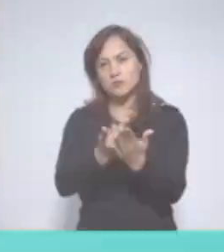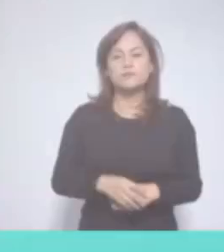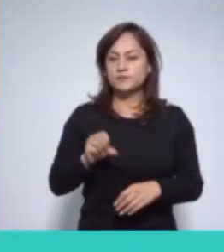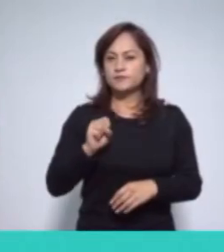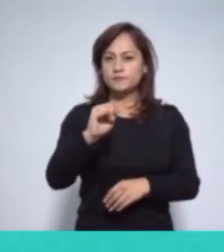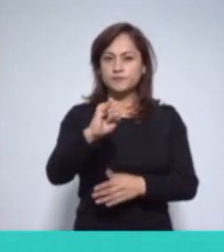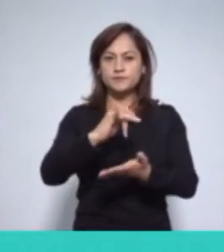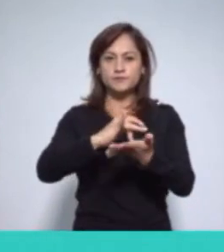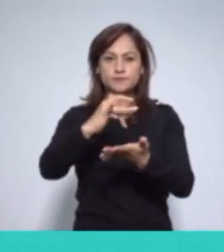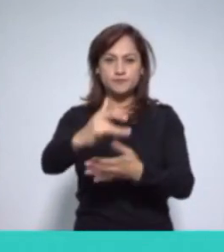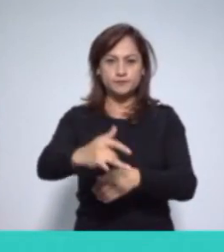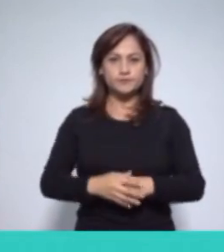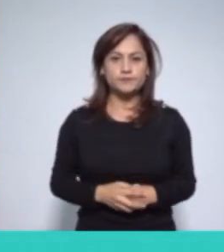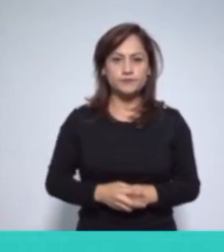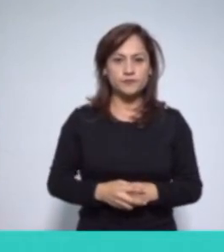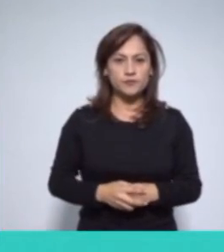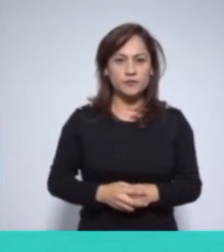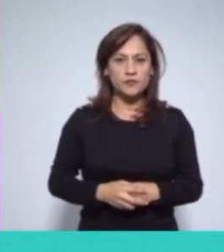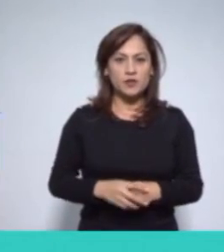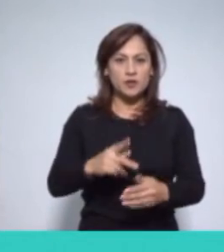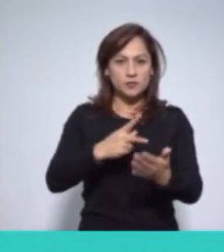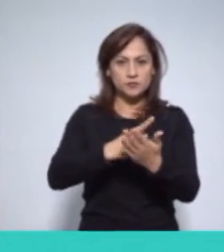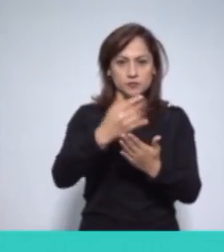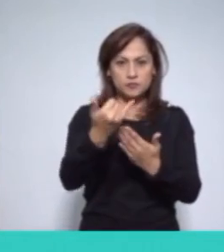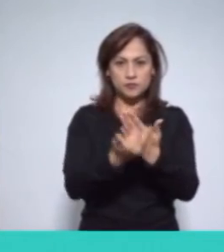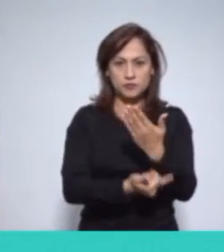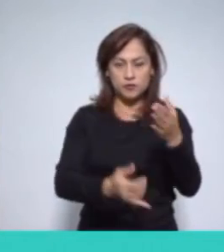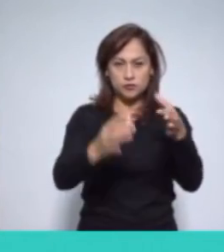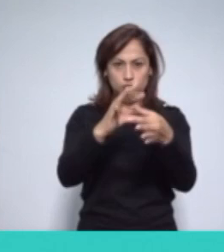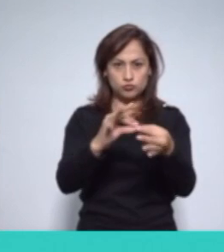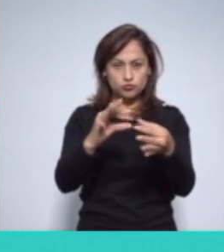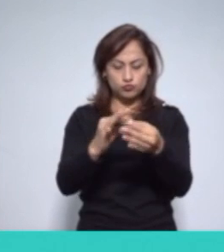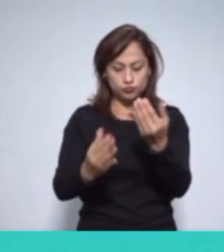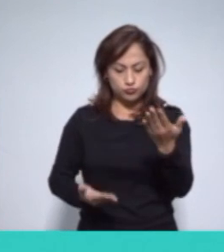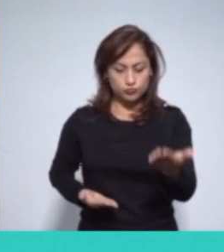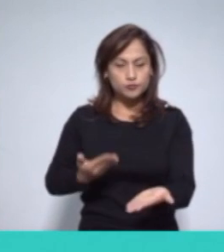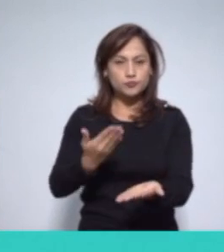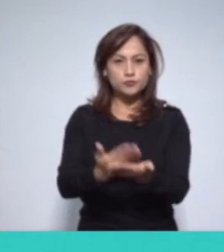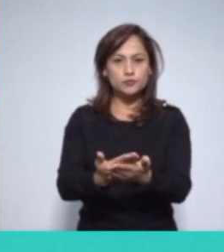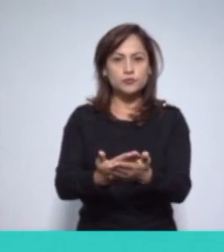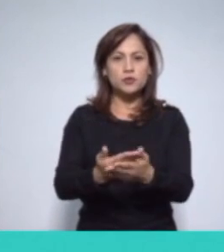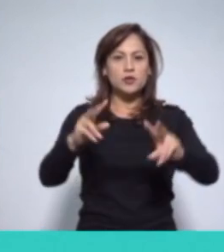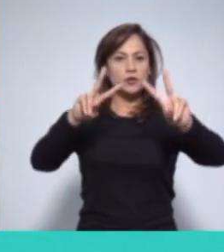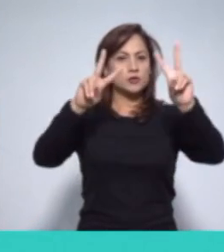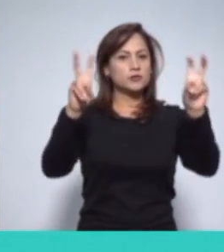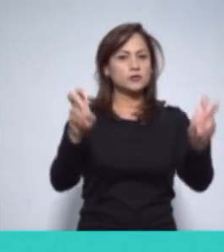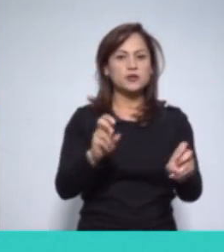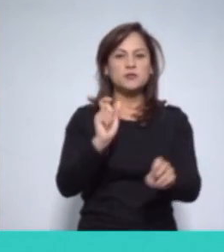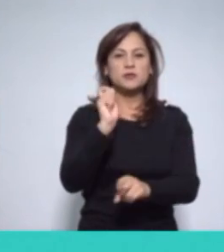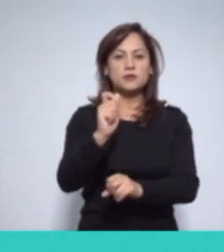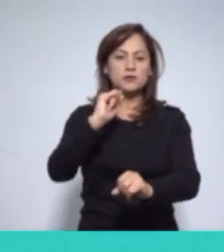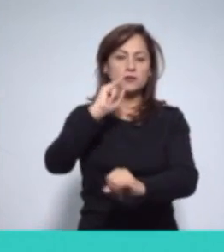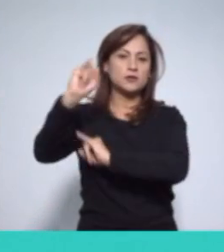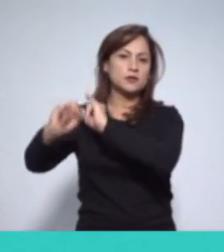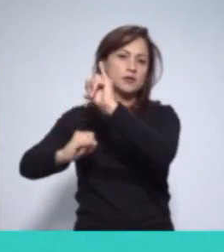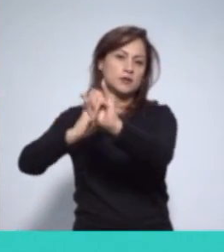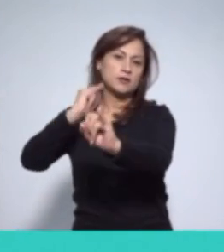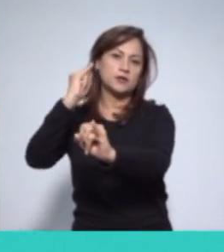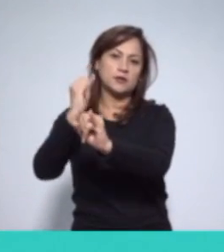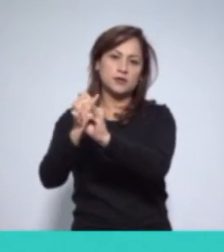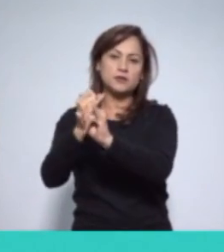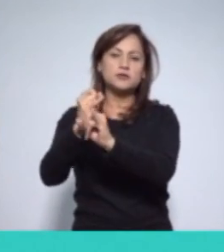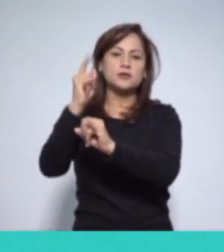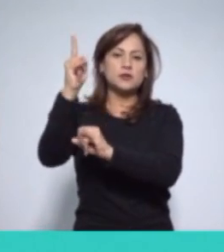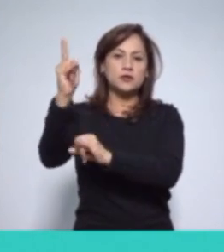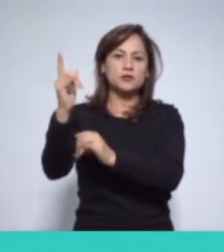congruencia. El asunto que someto a este pleno está relacionado en el contexto internacional con las recomendaciones que ha emitido